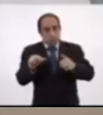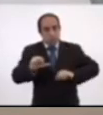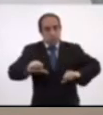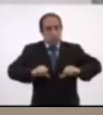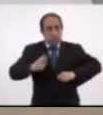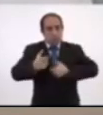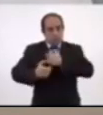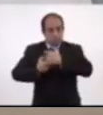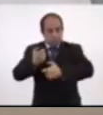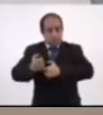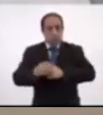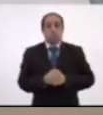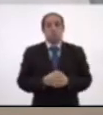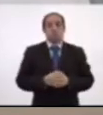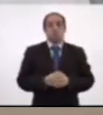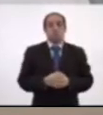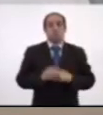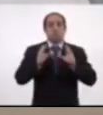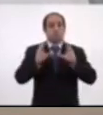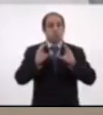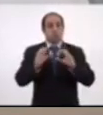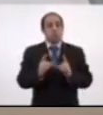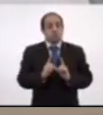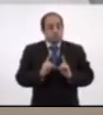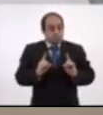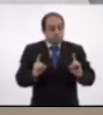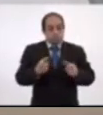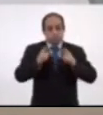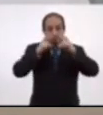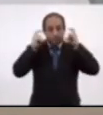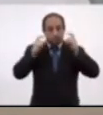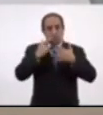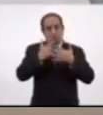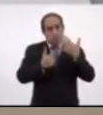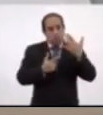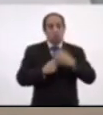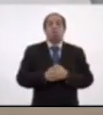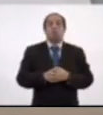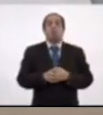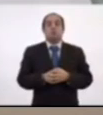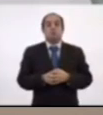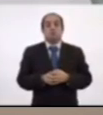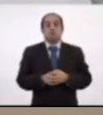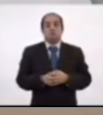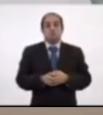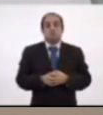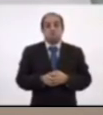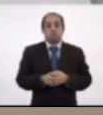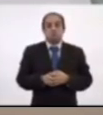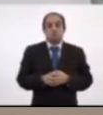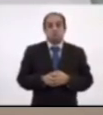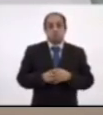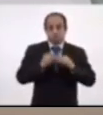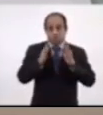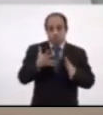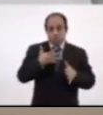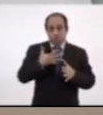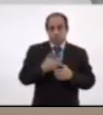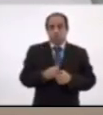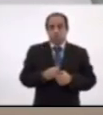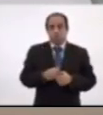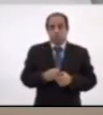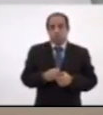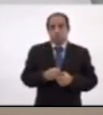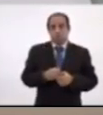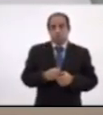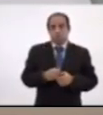actividades económicas y de los cuidados de sana distancia, cubrebocas, etcétera, de la ciudadanía, sino ya estamos en una condición en